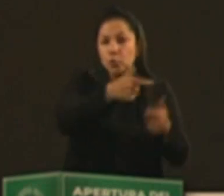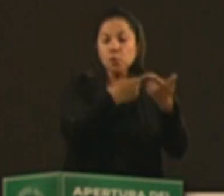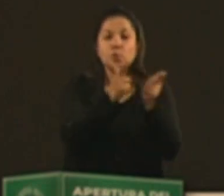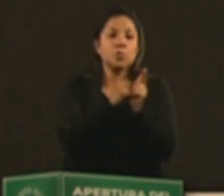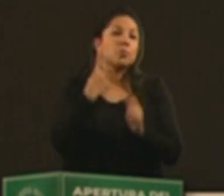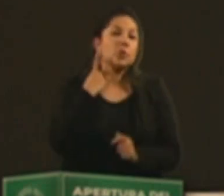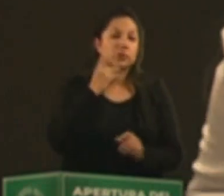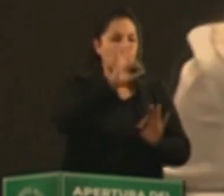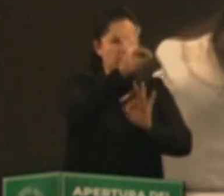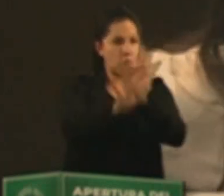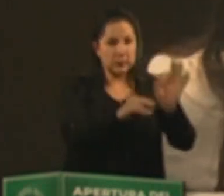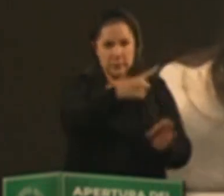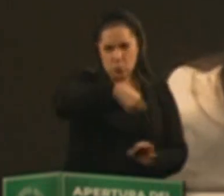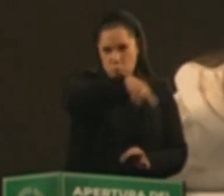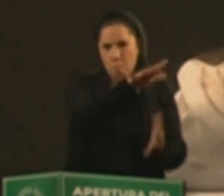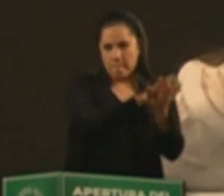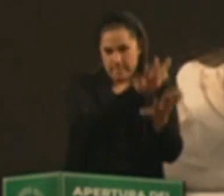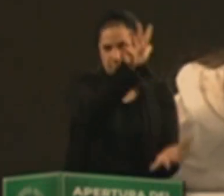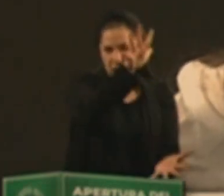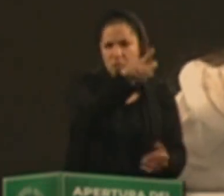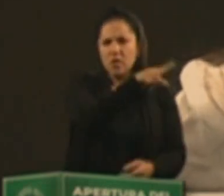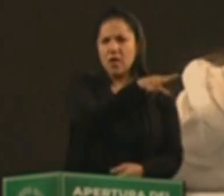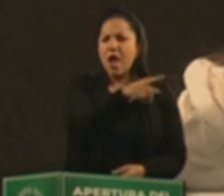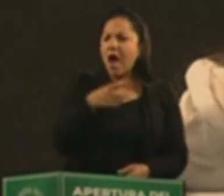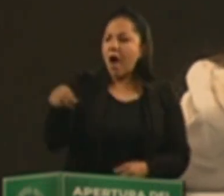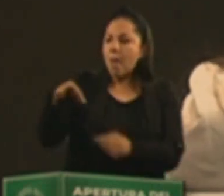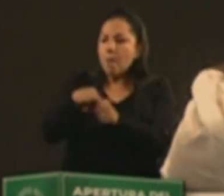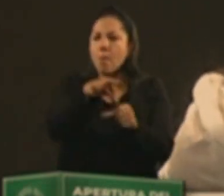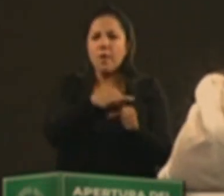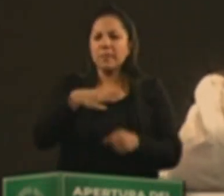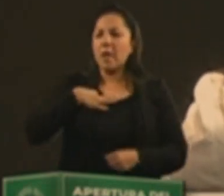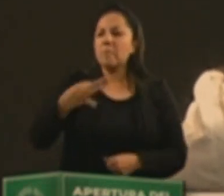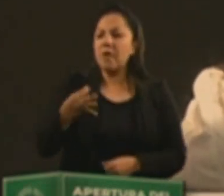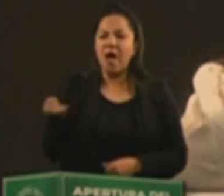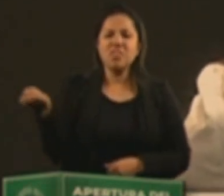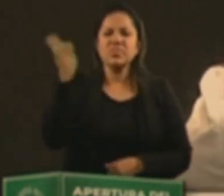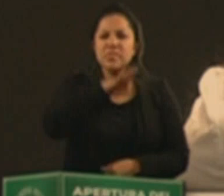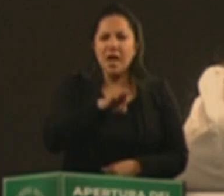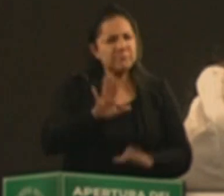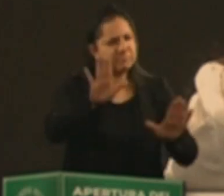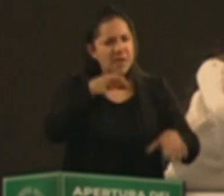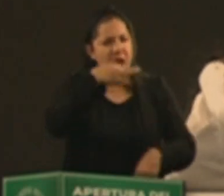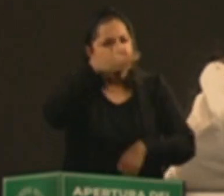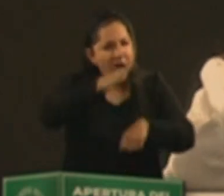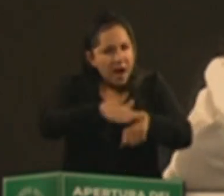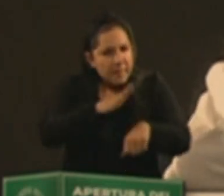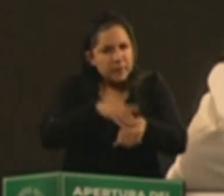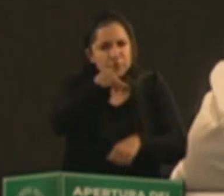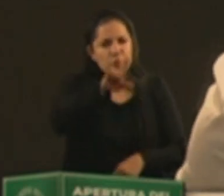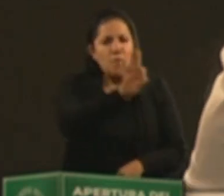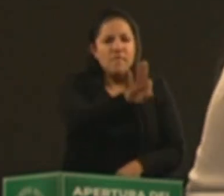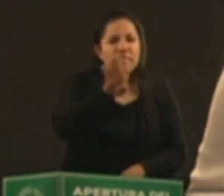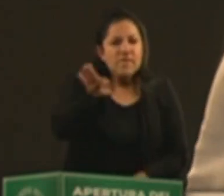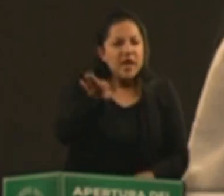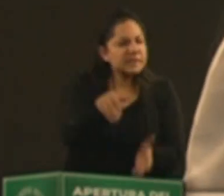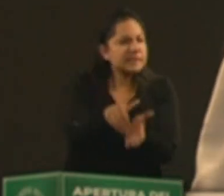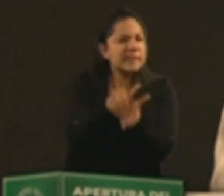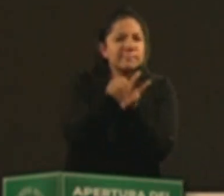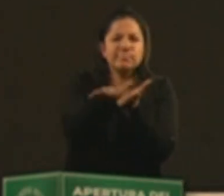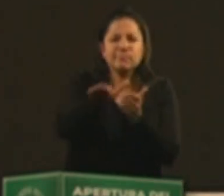a nuestro país, que tienen fecha de caducidad y esa es el 2024.